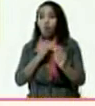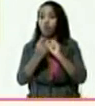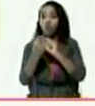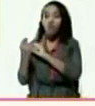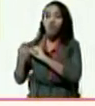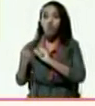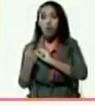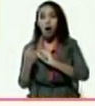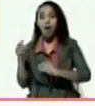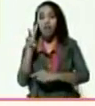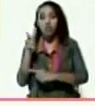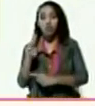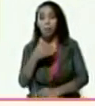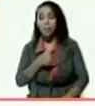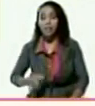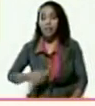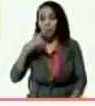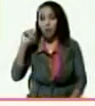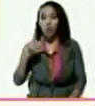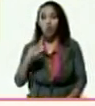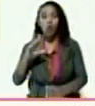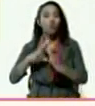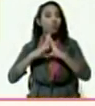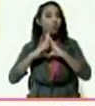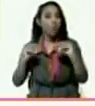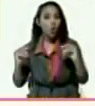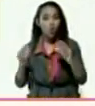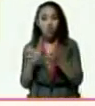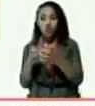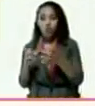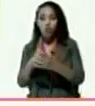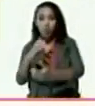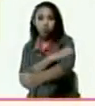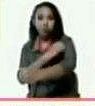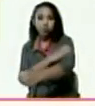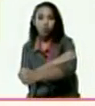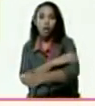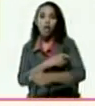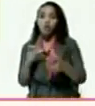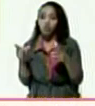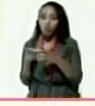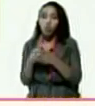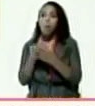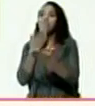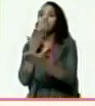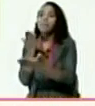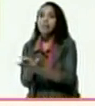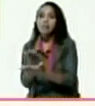Maduro. A todos, pues. Un sector de la oposición estaba pidiendo